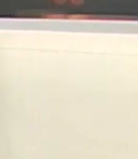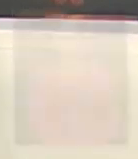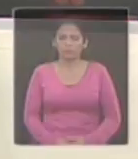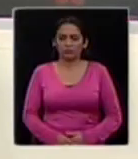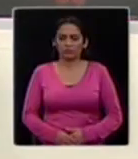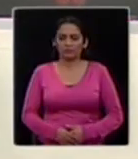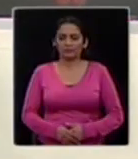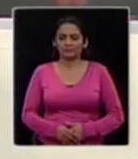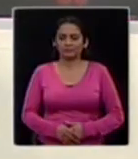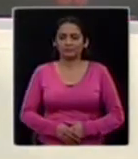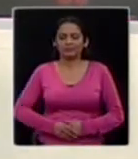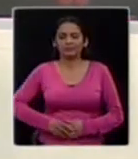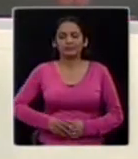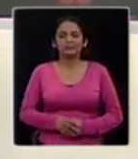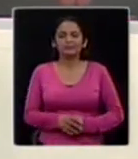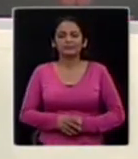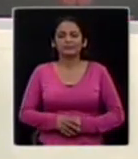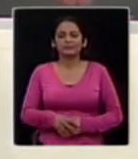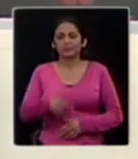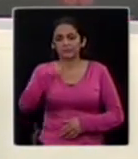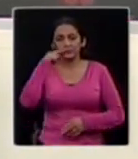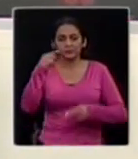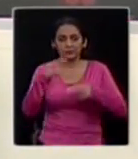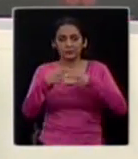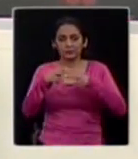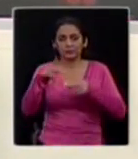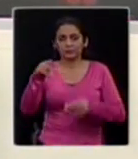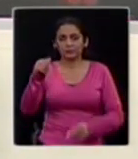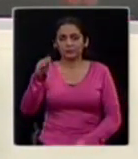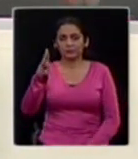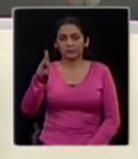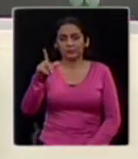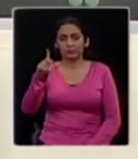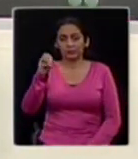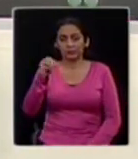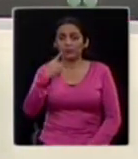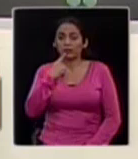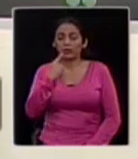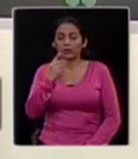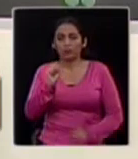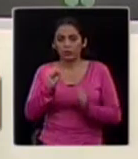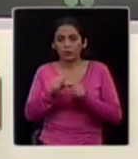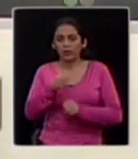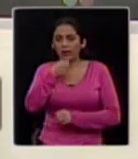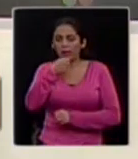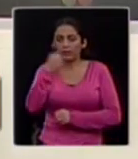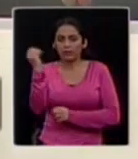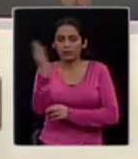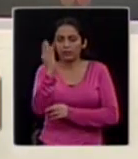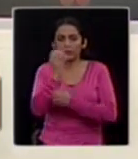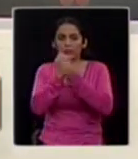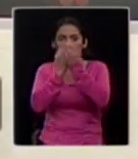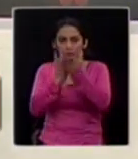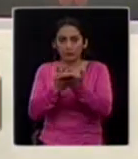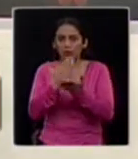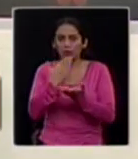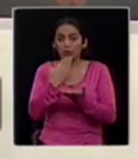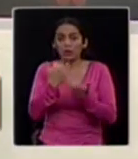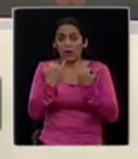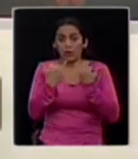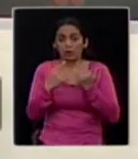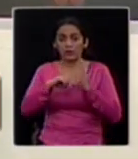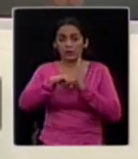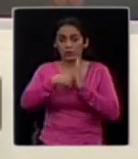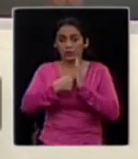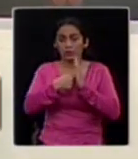Vamos con el desarrollo de la información. Pablo Celi ofreció una rueda de prensa para afirmar que legítimamente está cumpliendo las funciones de